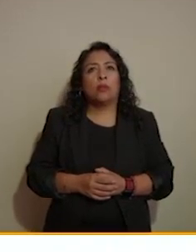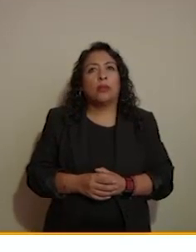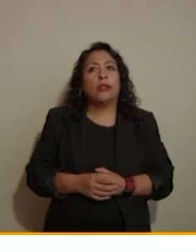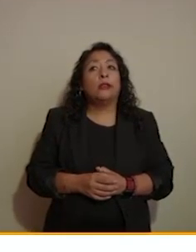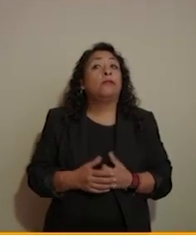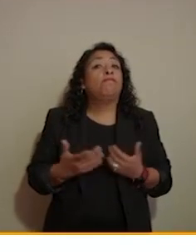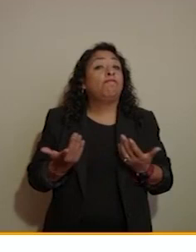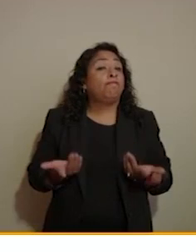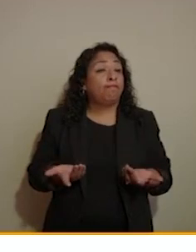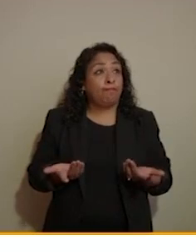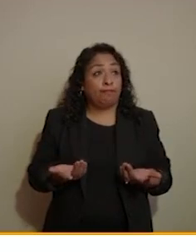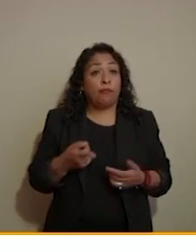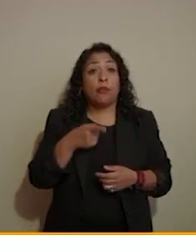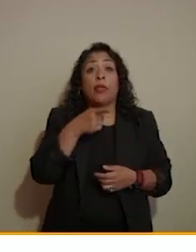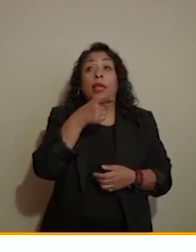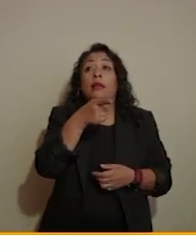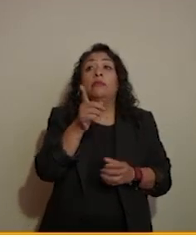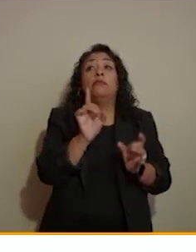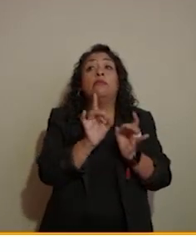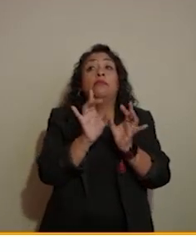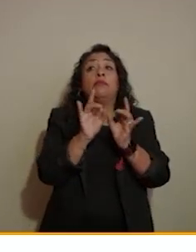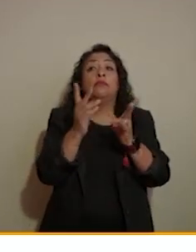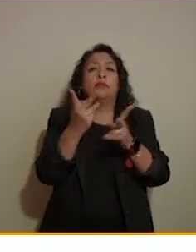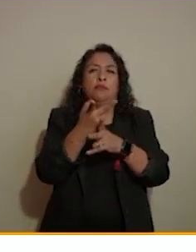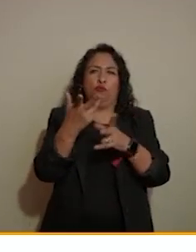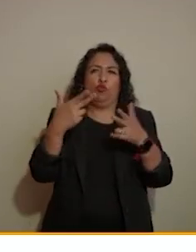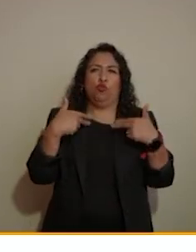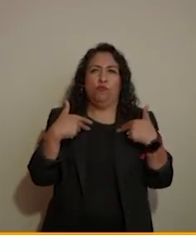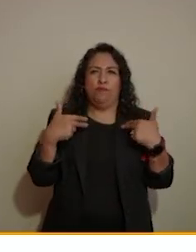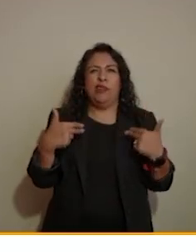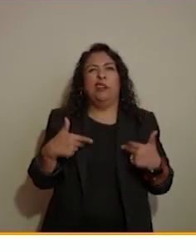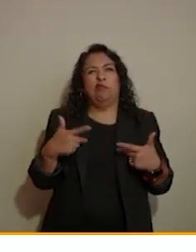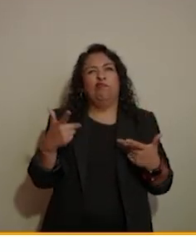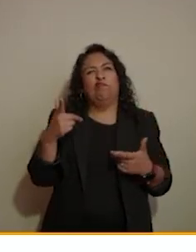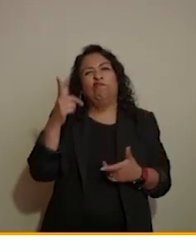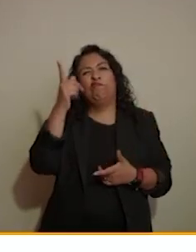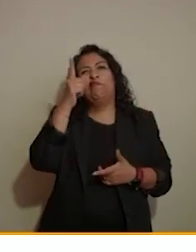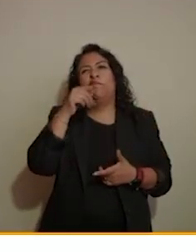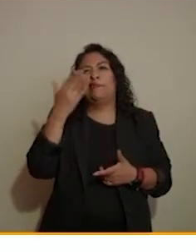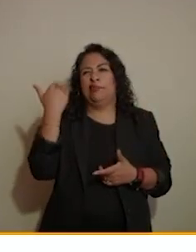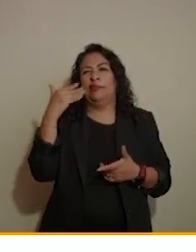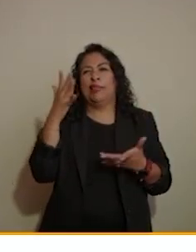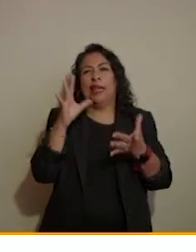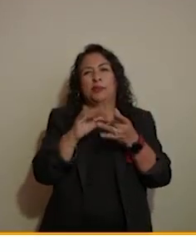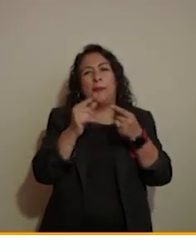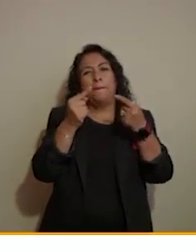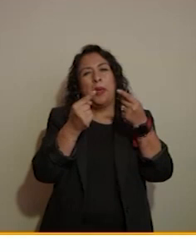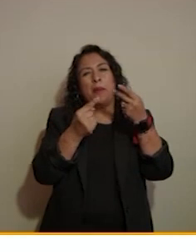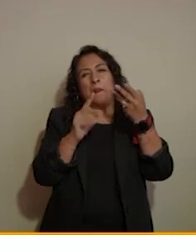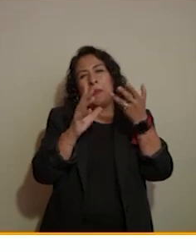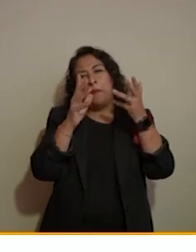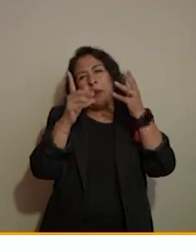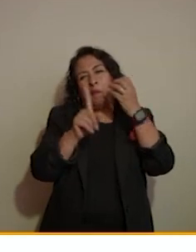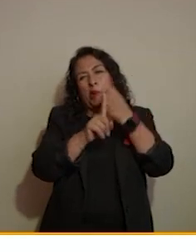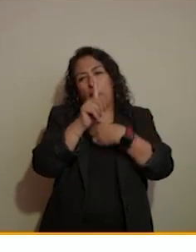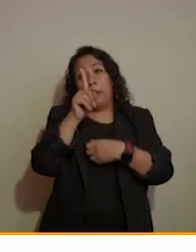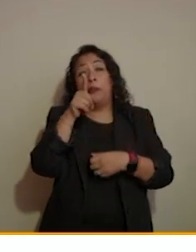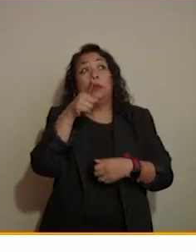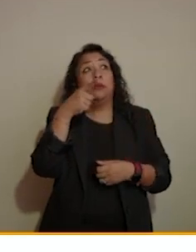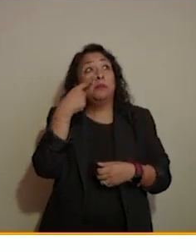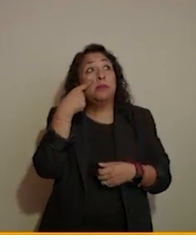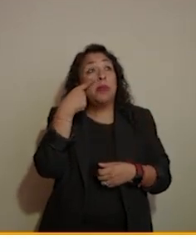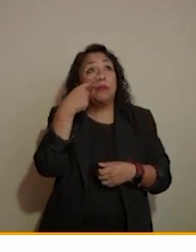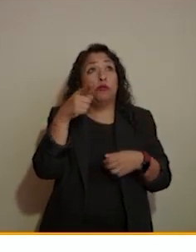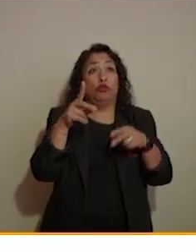Entonces, respecto a los acontecimientos humanos desafortunados que ya hemos comentado, pues podemos ver que